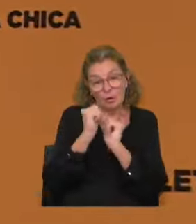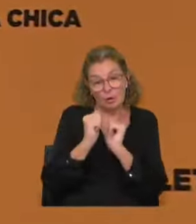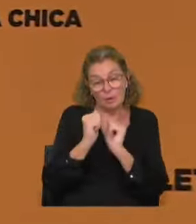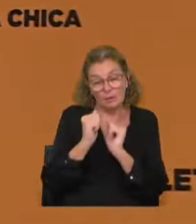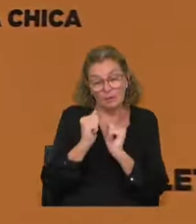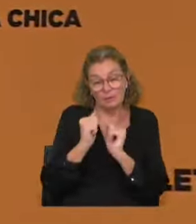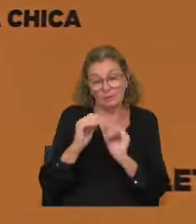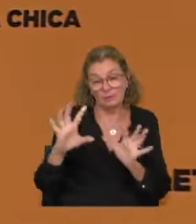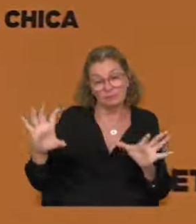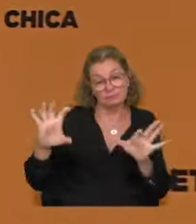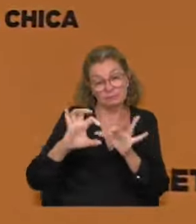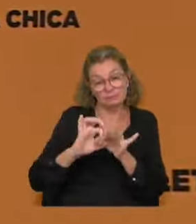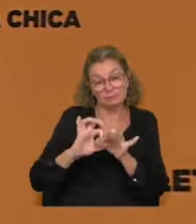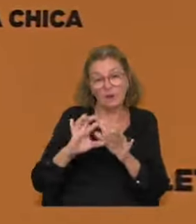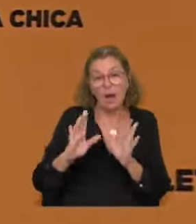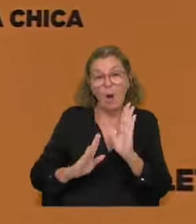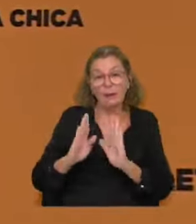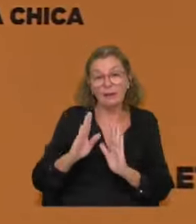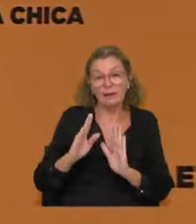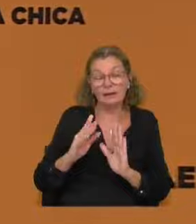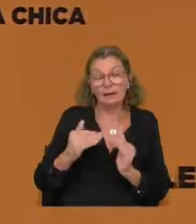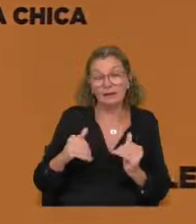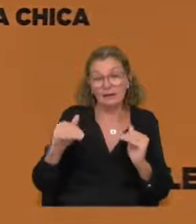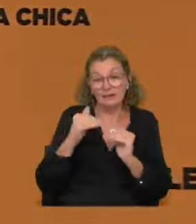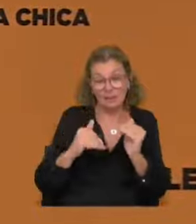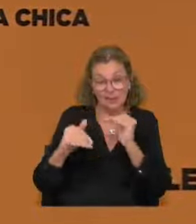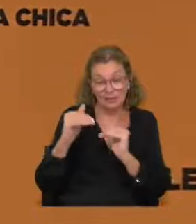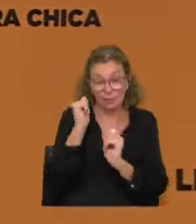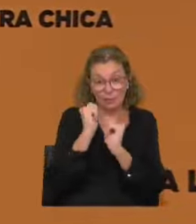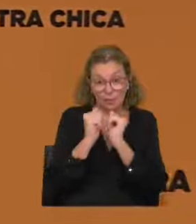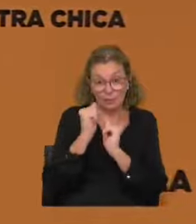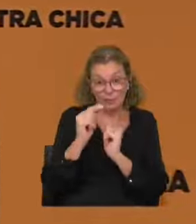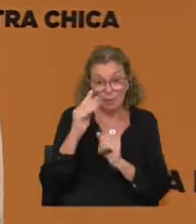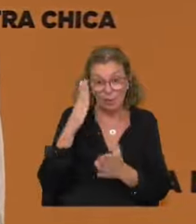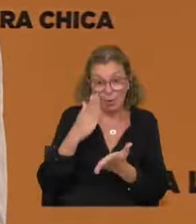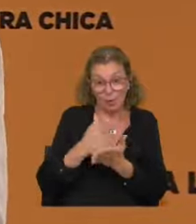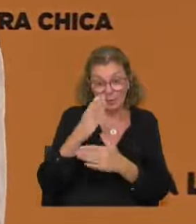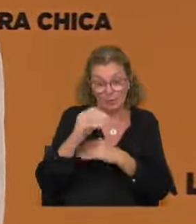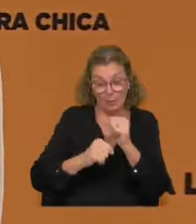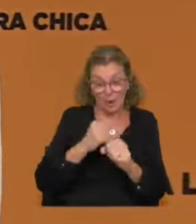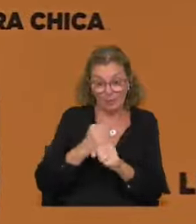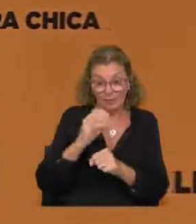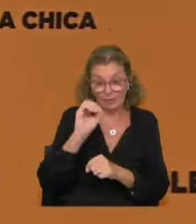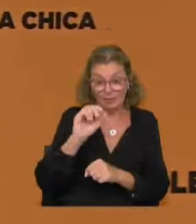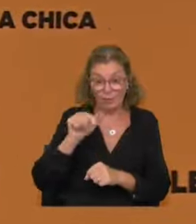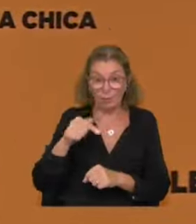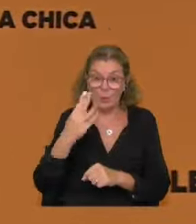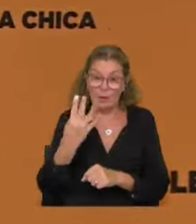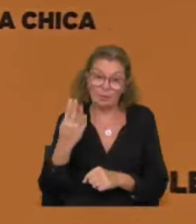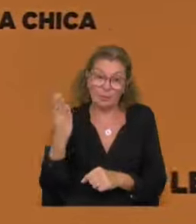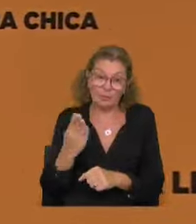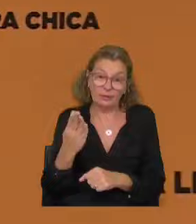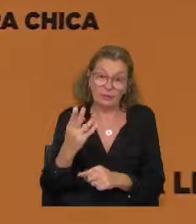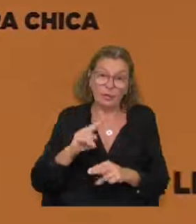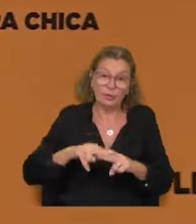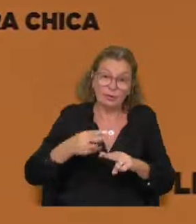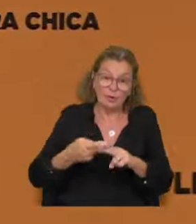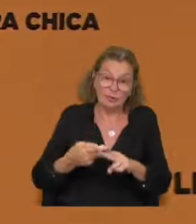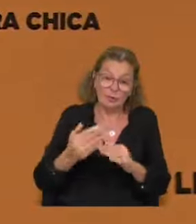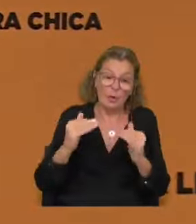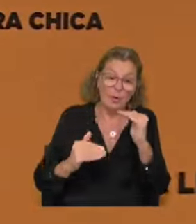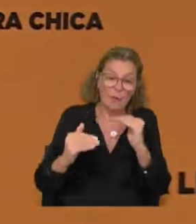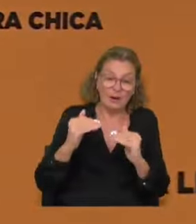hacerlo y aunque el crecimiento de la economía fue magro en el último año un 0,4 por nuevamente si vamos a